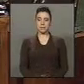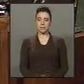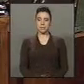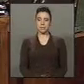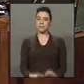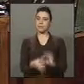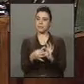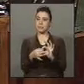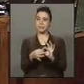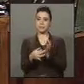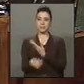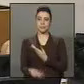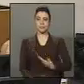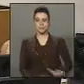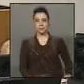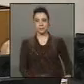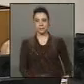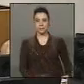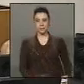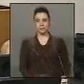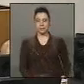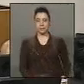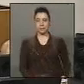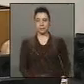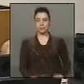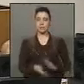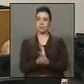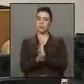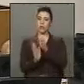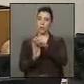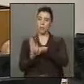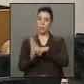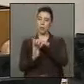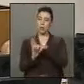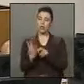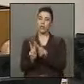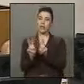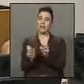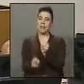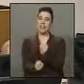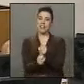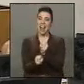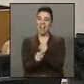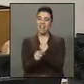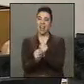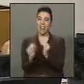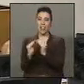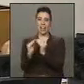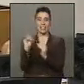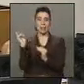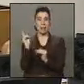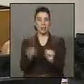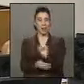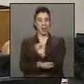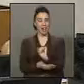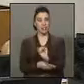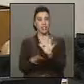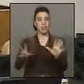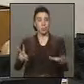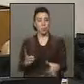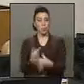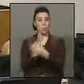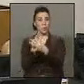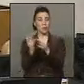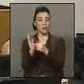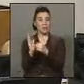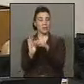Muchas gracias, presidente. Todos los proyectos relativos a trabajadoras de casa particular que fueron fusionados en este